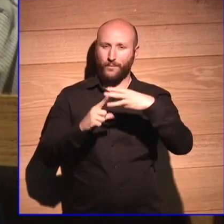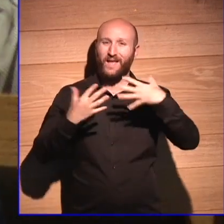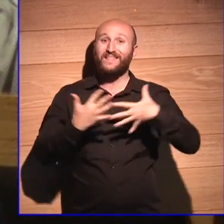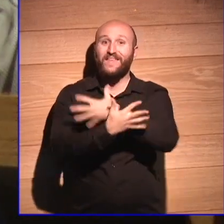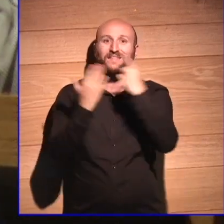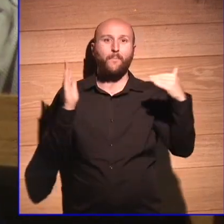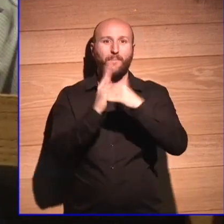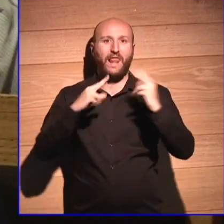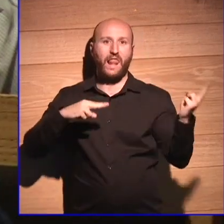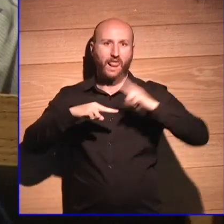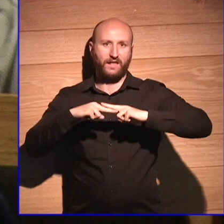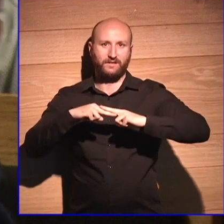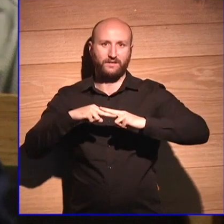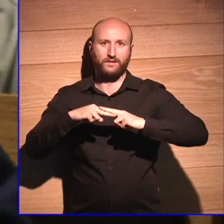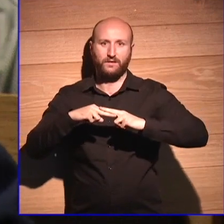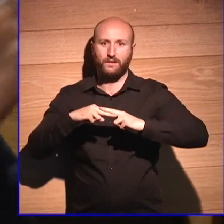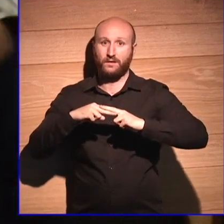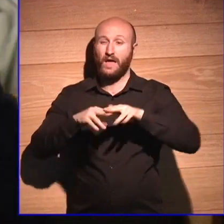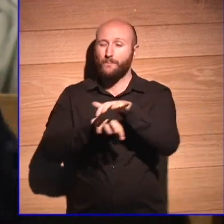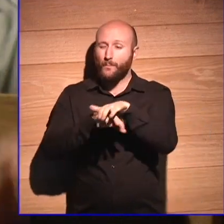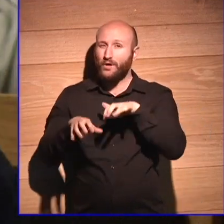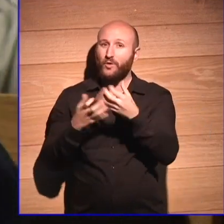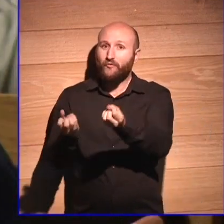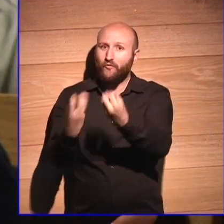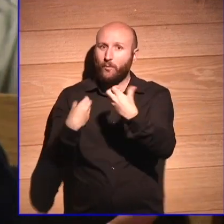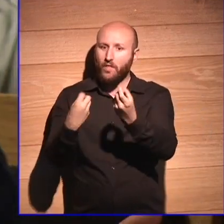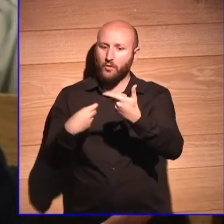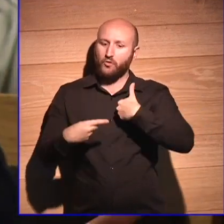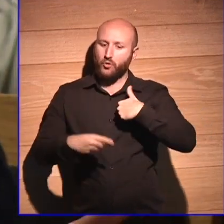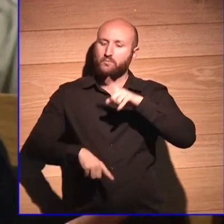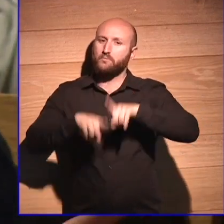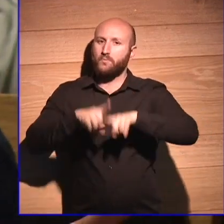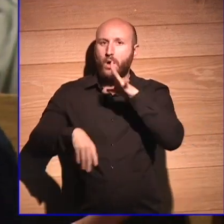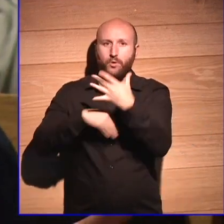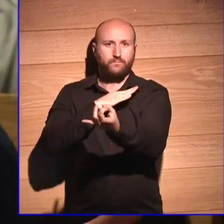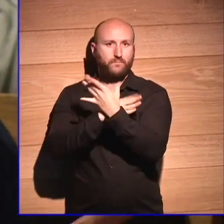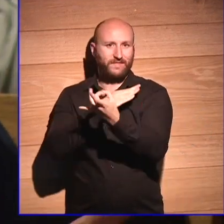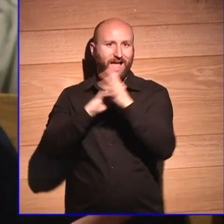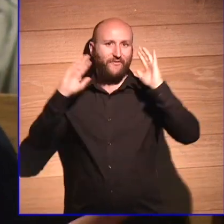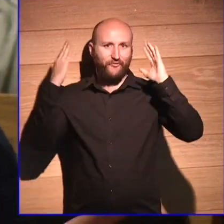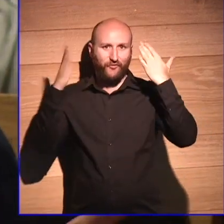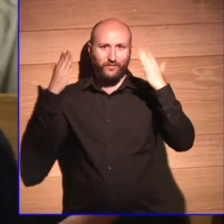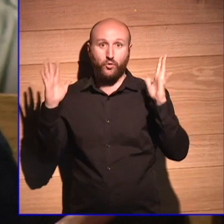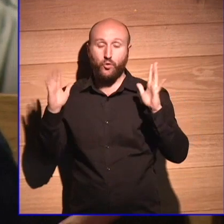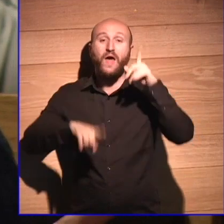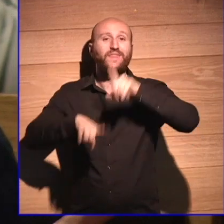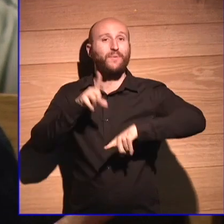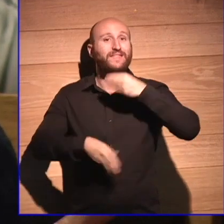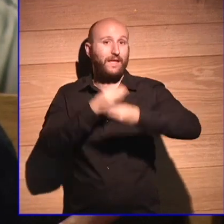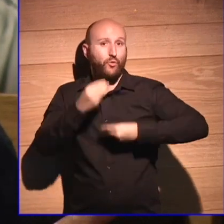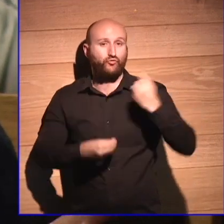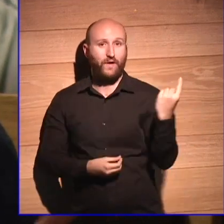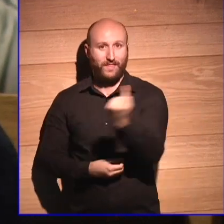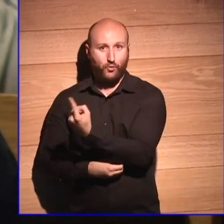links y buena parte de la información la voy tomando de lo que me va llegando por Facebook. O sea, depende del uso que uno le